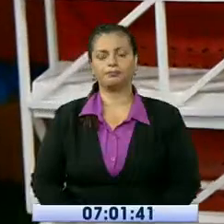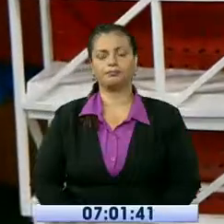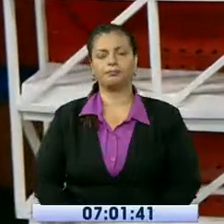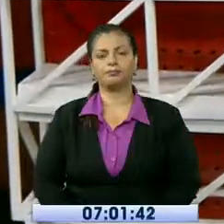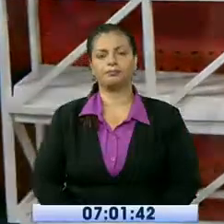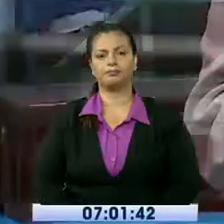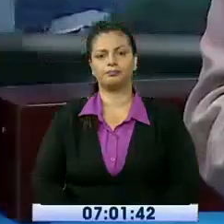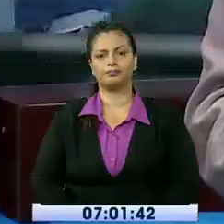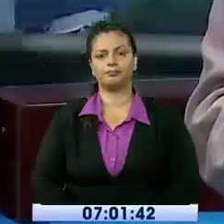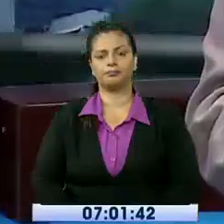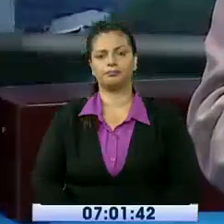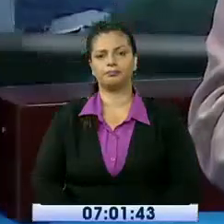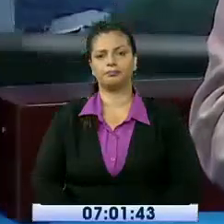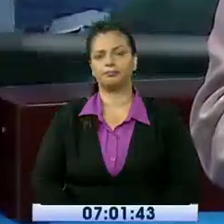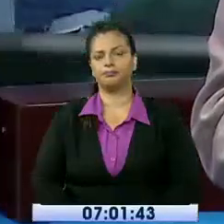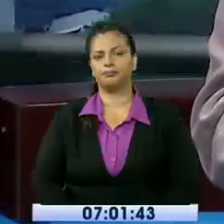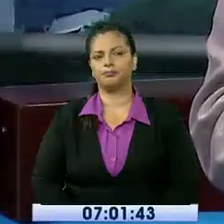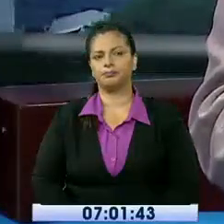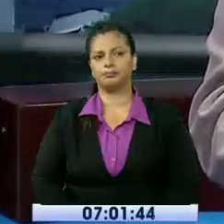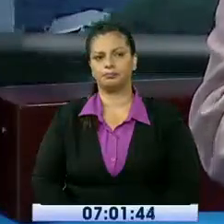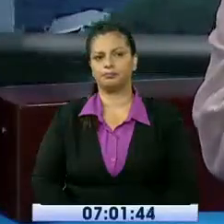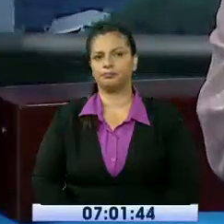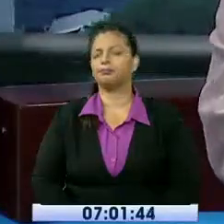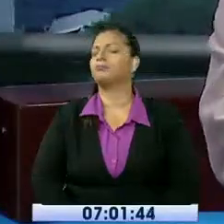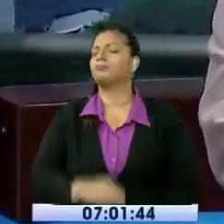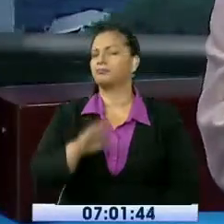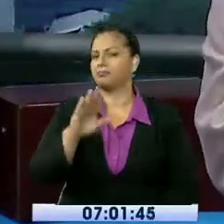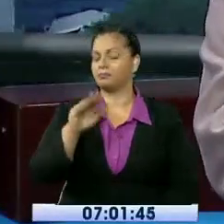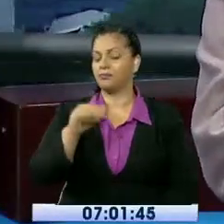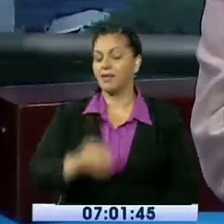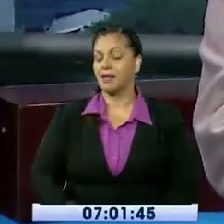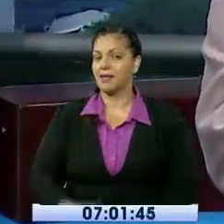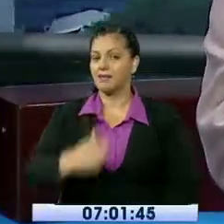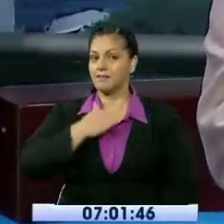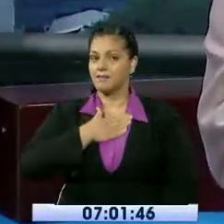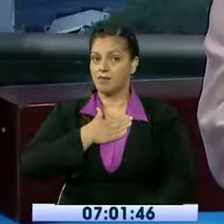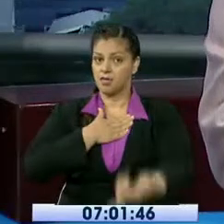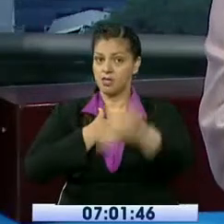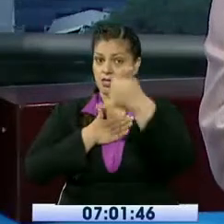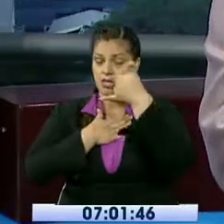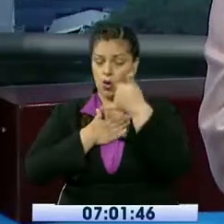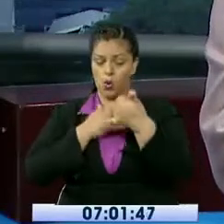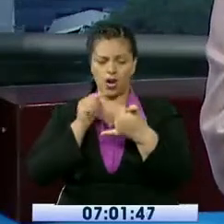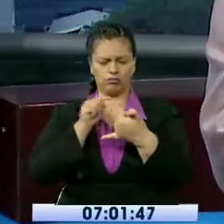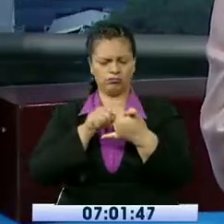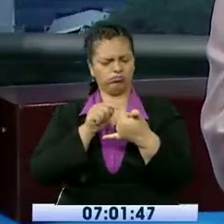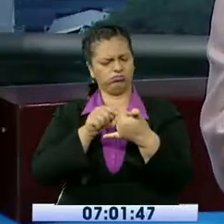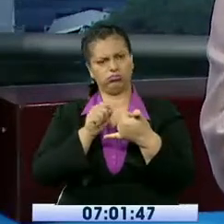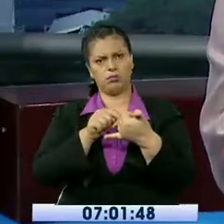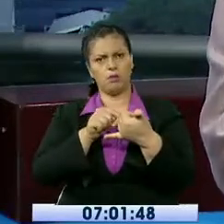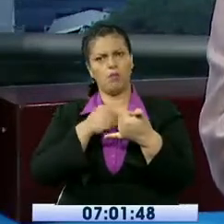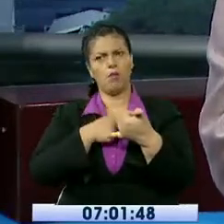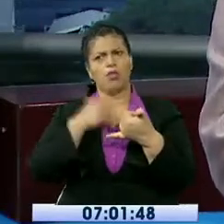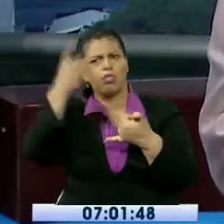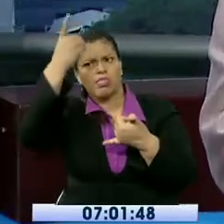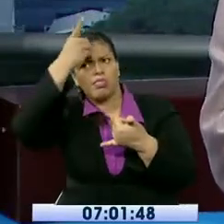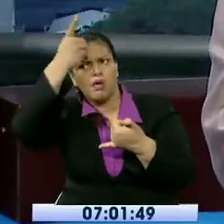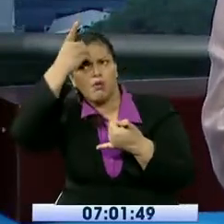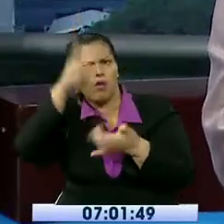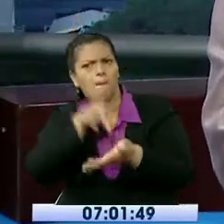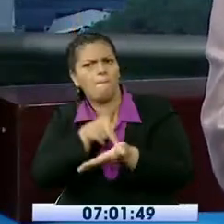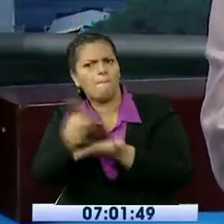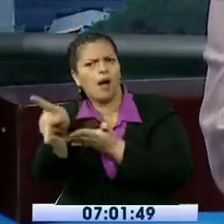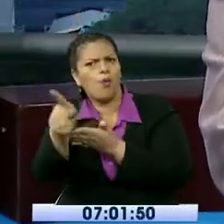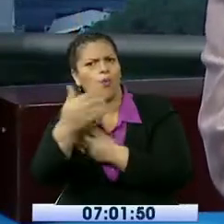Tomamos que efectivo desde mi celular es un medio de pago electrónico en dólares utilizado desde teléfonos móviles. En el